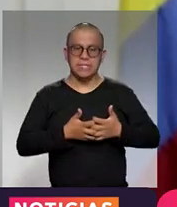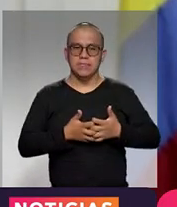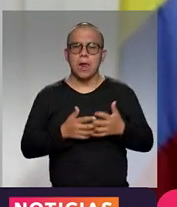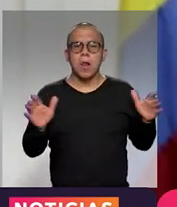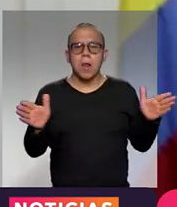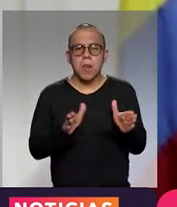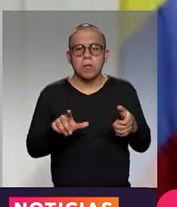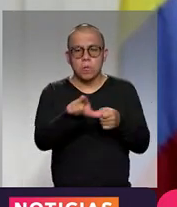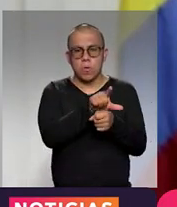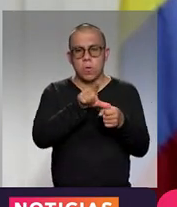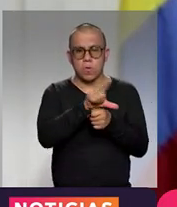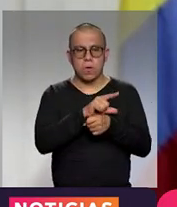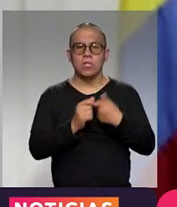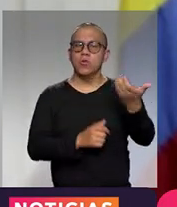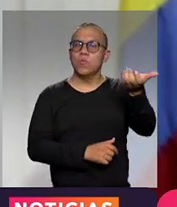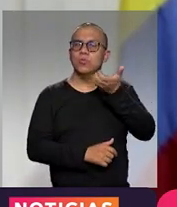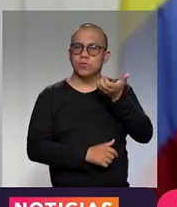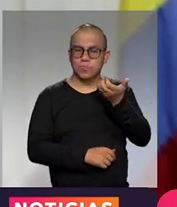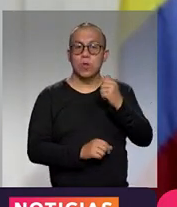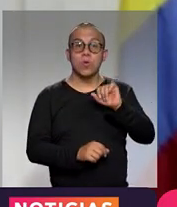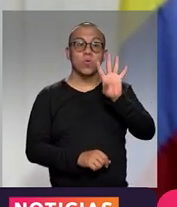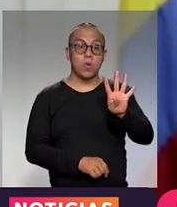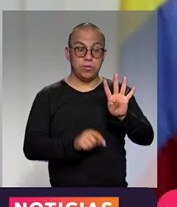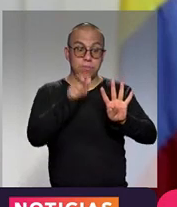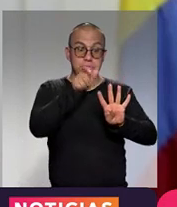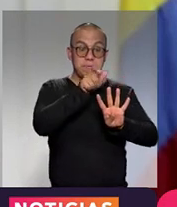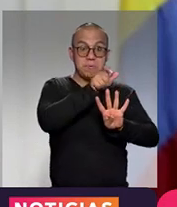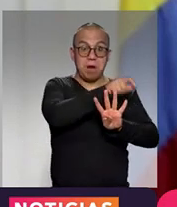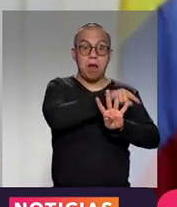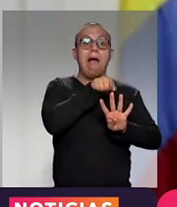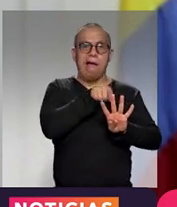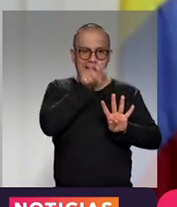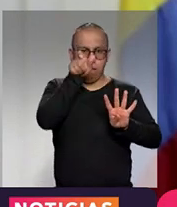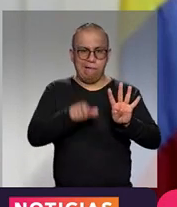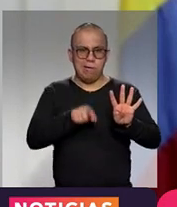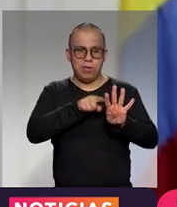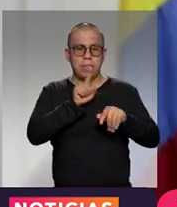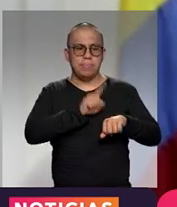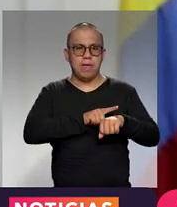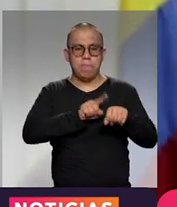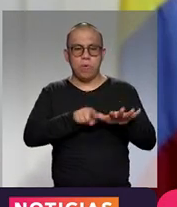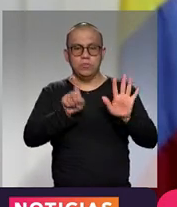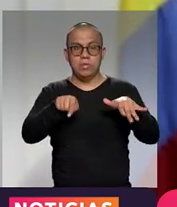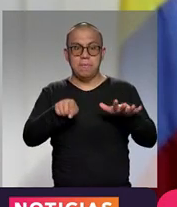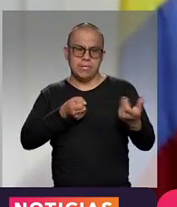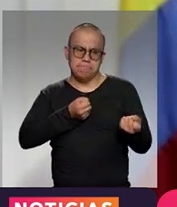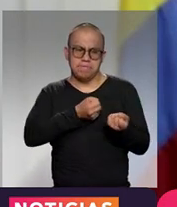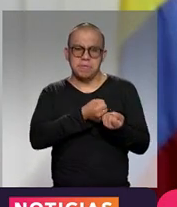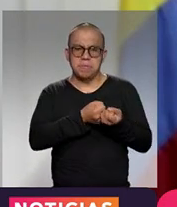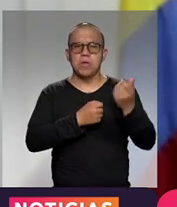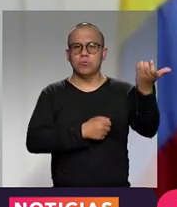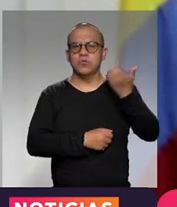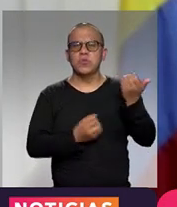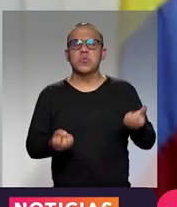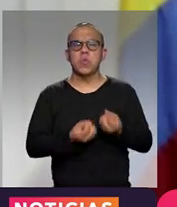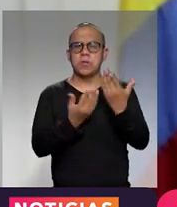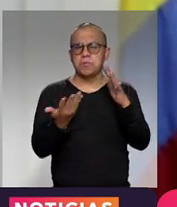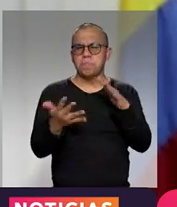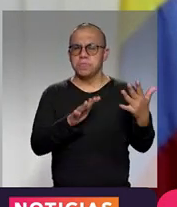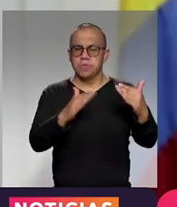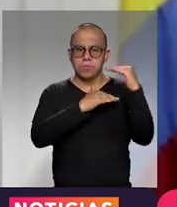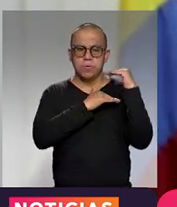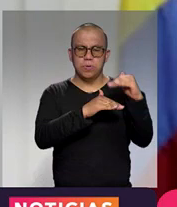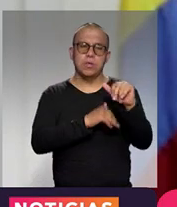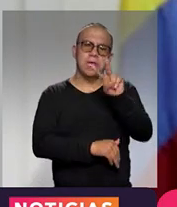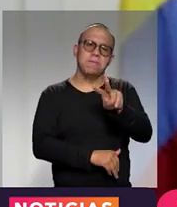que consiste en el subsidio a la nómina de hasta 4 trabajadores por un periodo de 6 meses, correspondiente a un valor cercano a